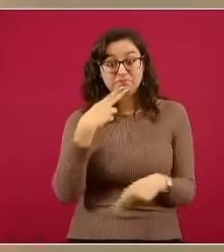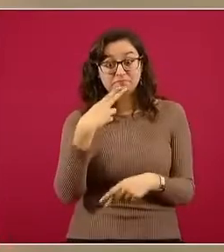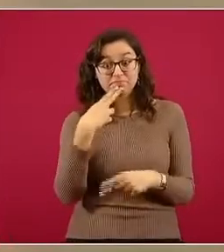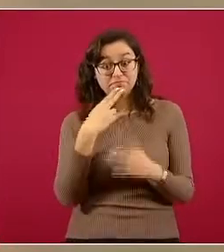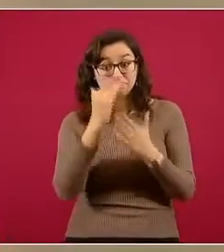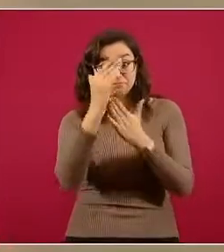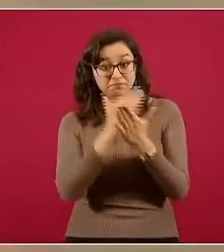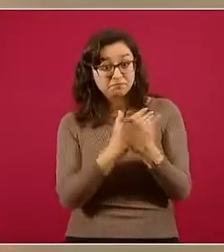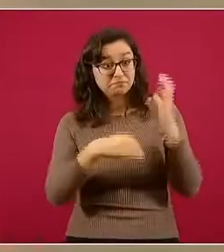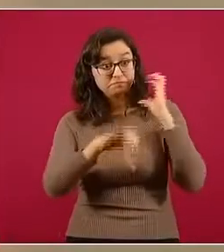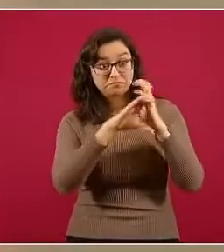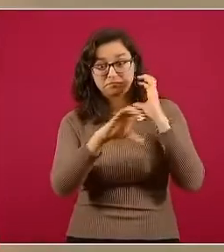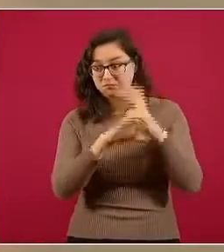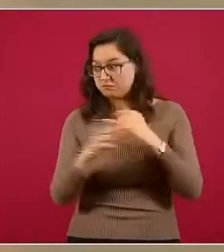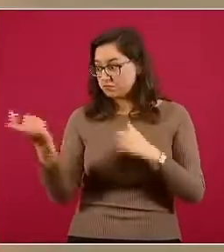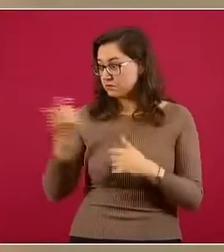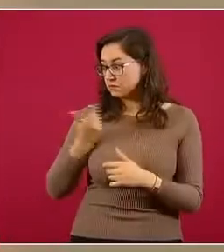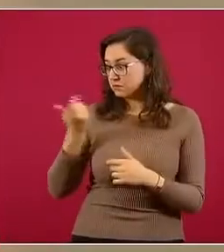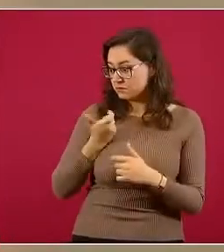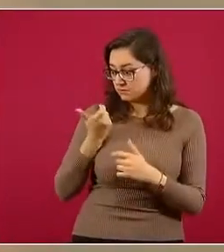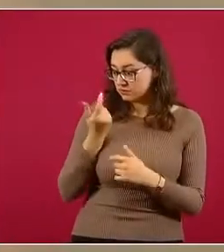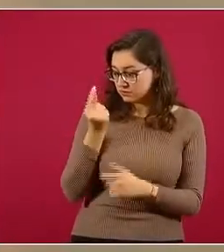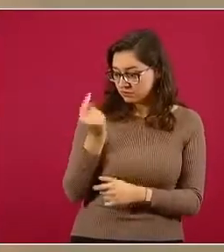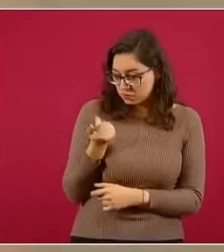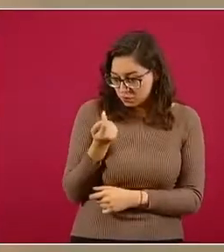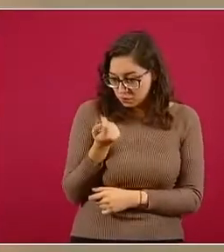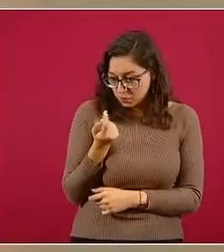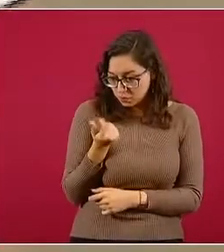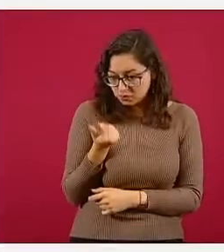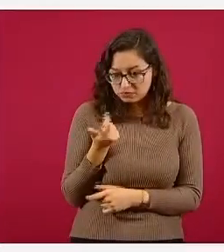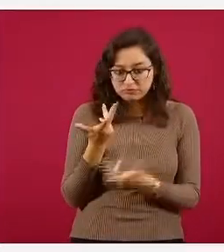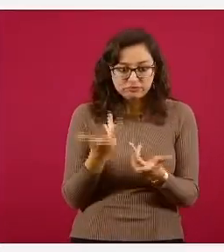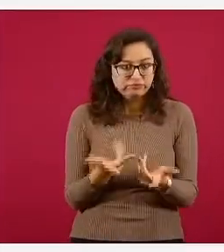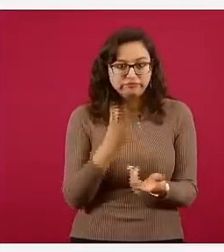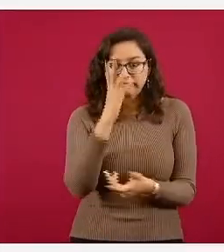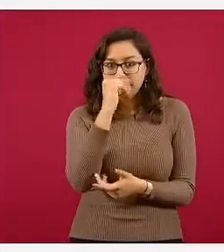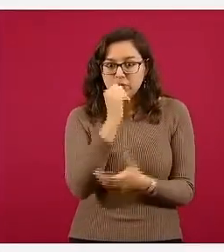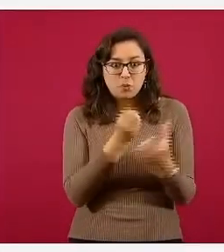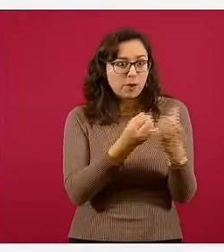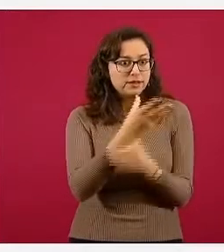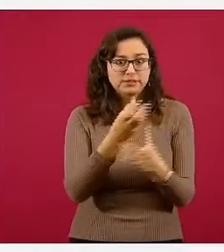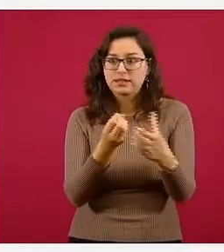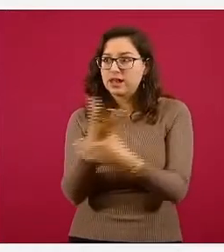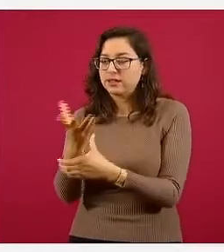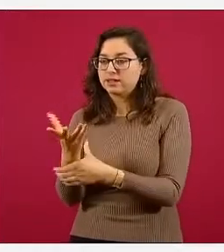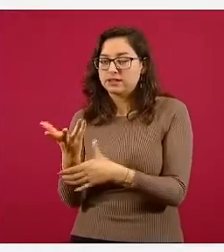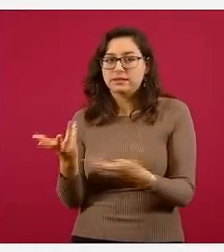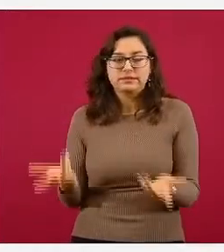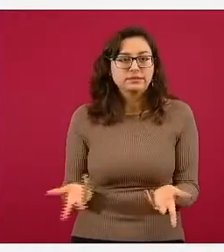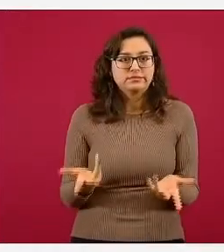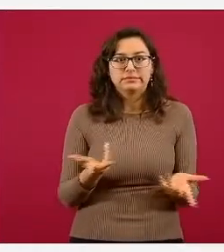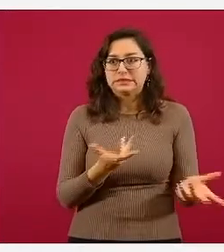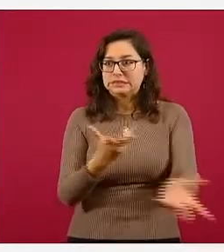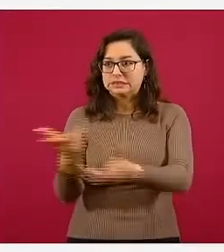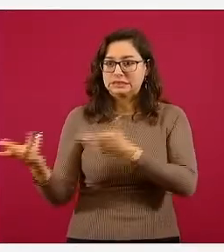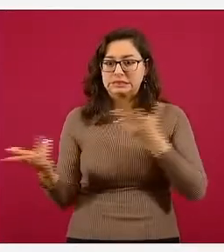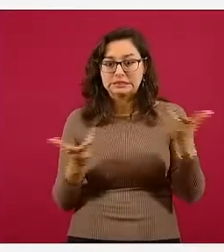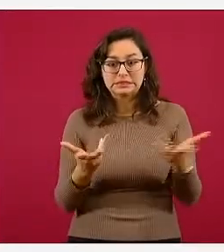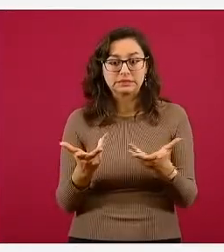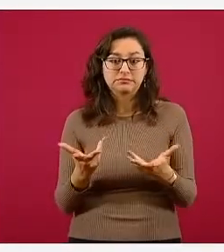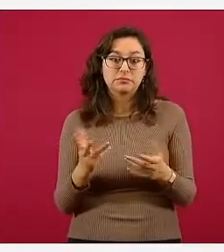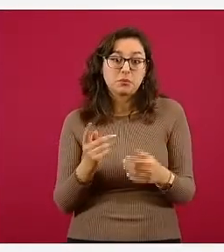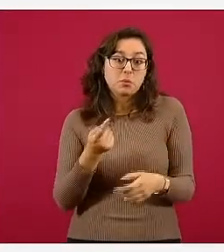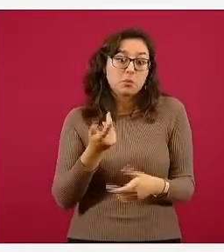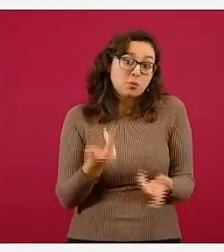en circulación y solo quedaran pocos autobuses y estos fueran llenos. Con este subsidio que implicó darle